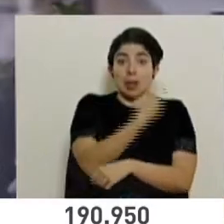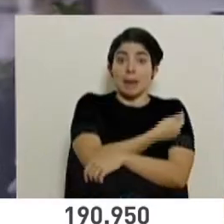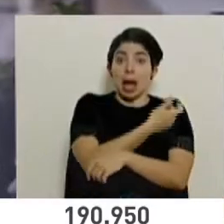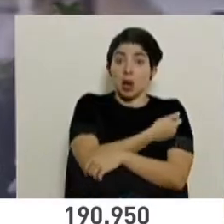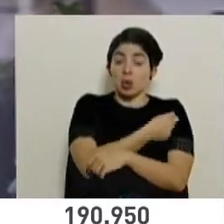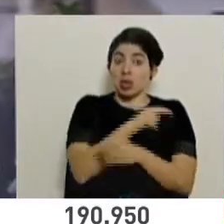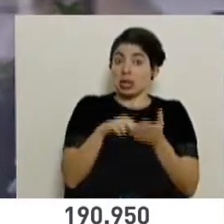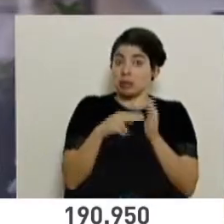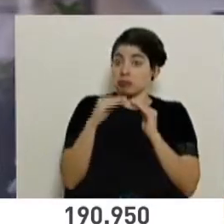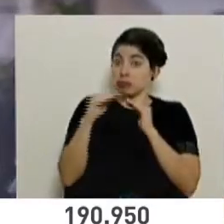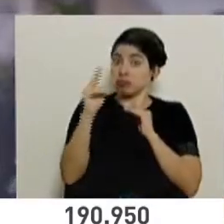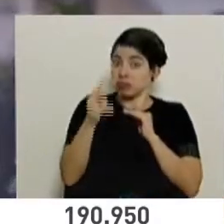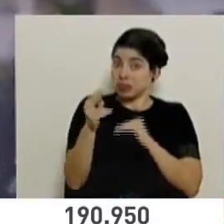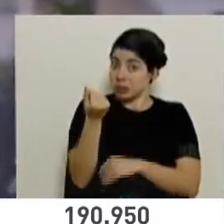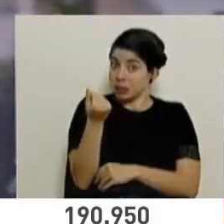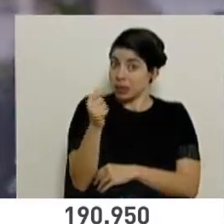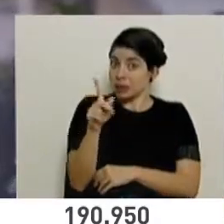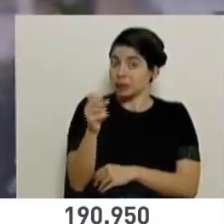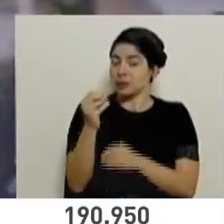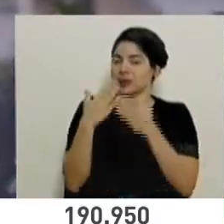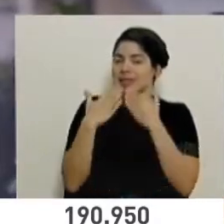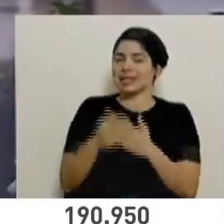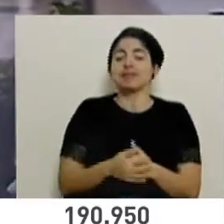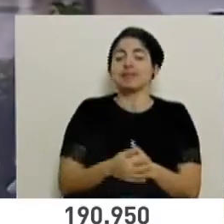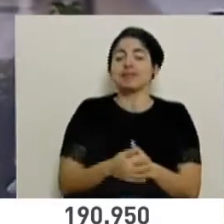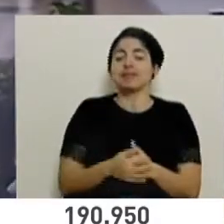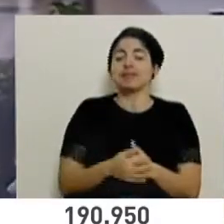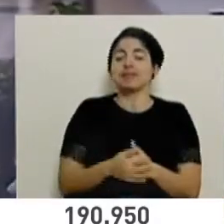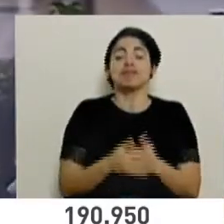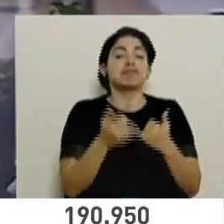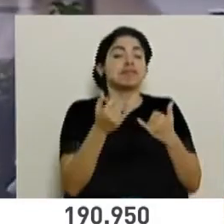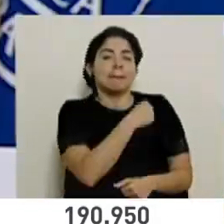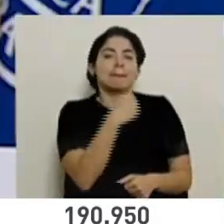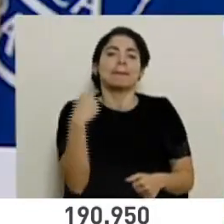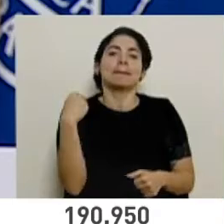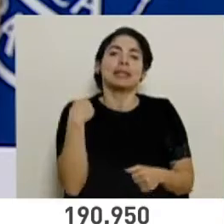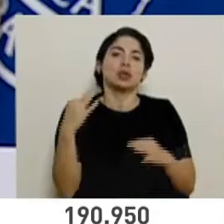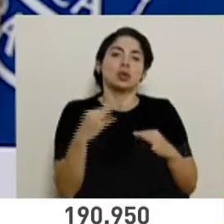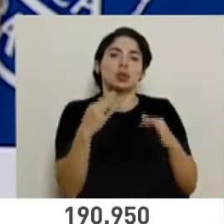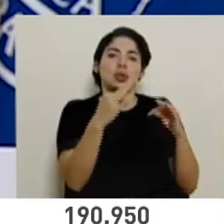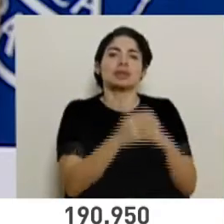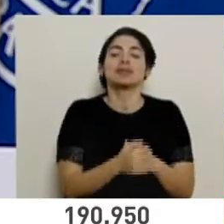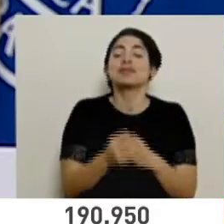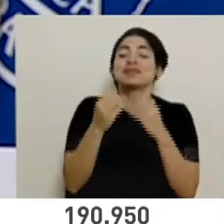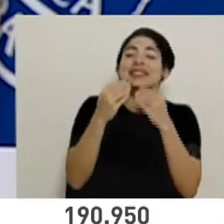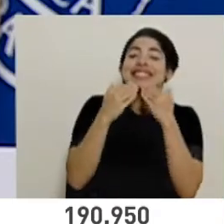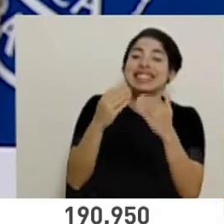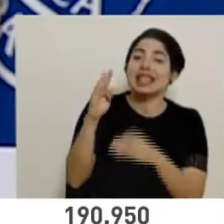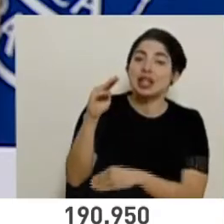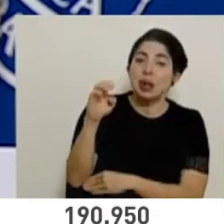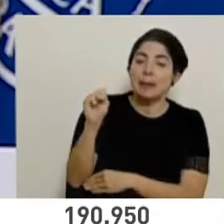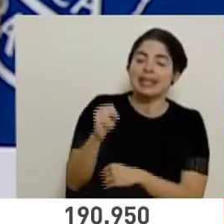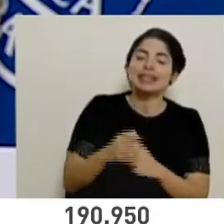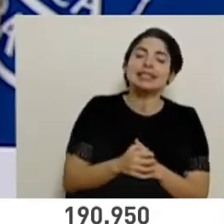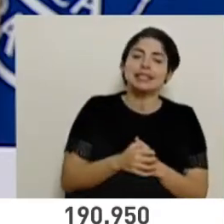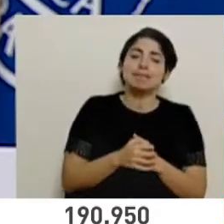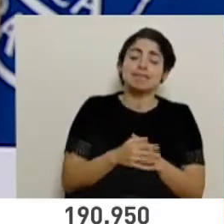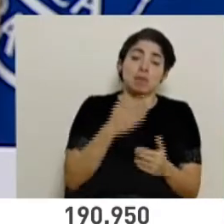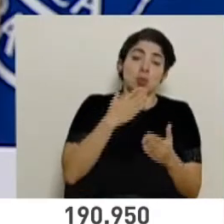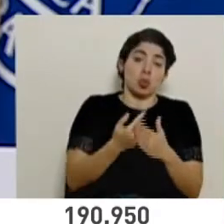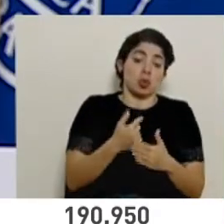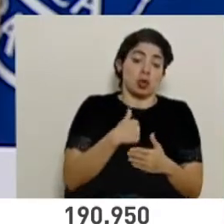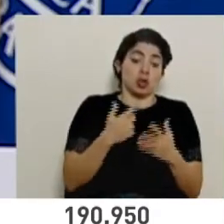se estará manteniendo. Muchas gracias. Escuchamos primero a Turismo. Muchas gracias, don Tomás.